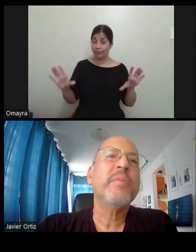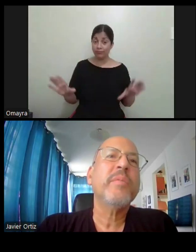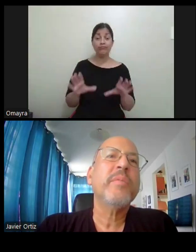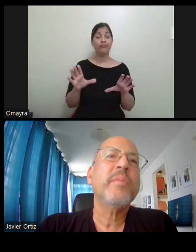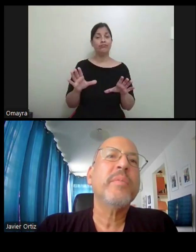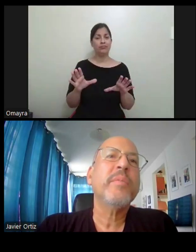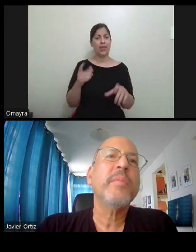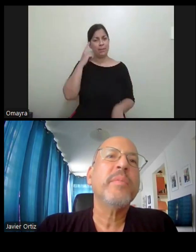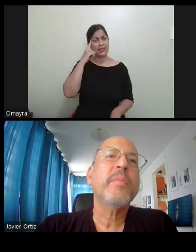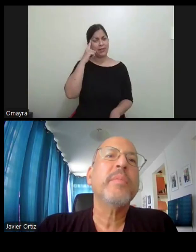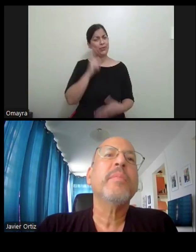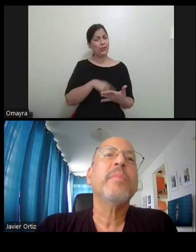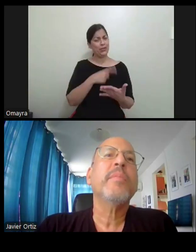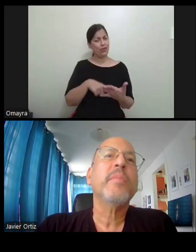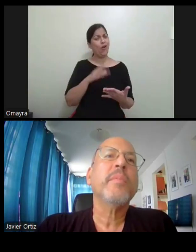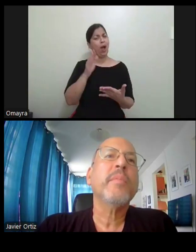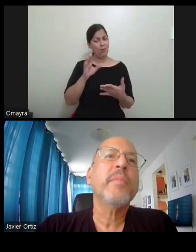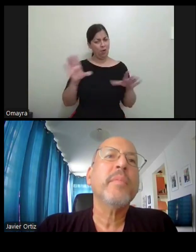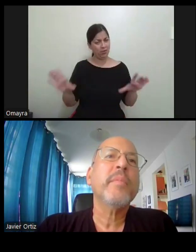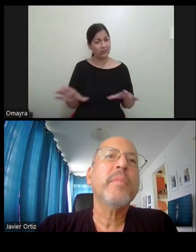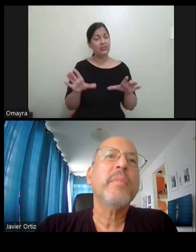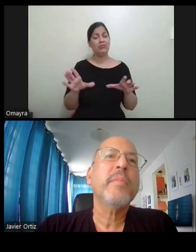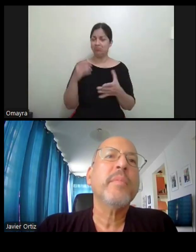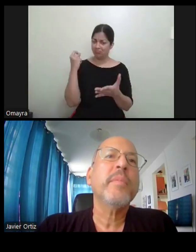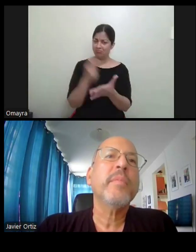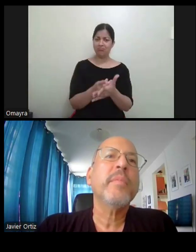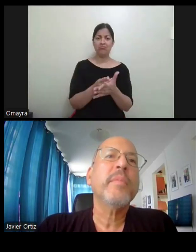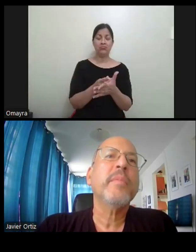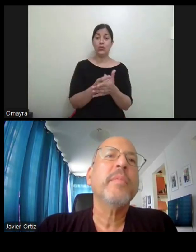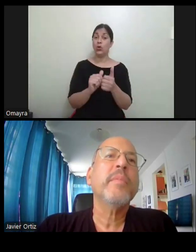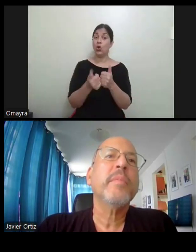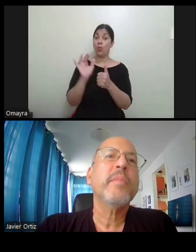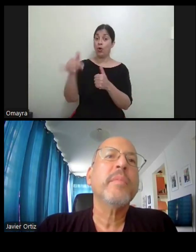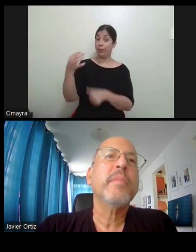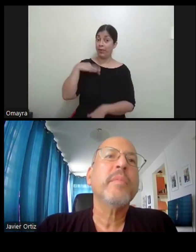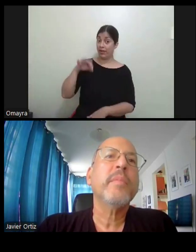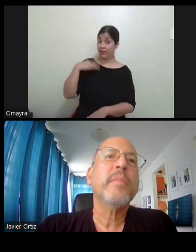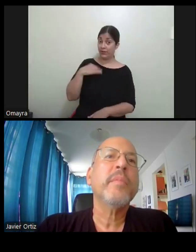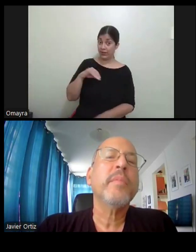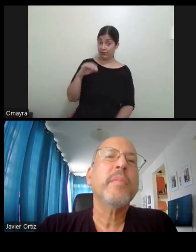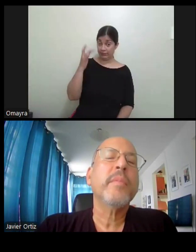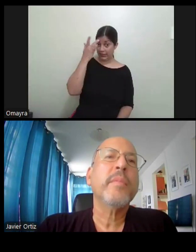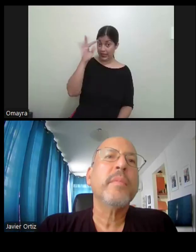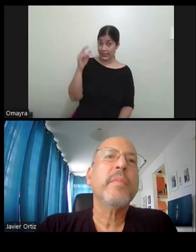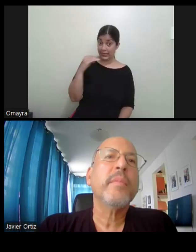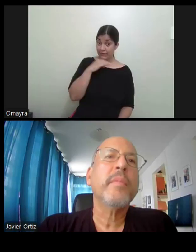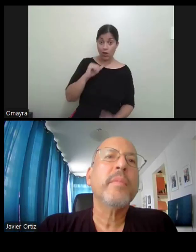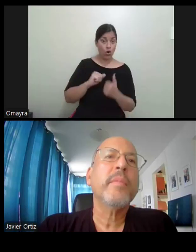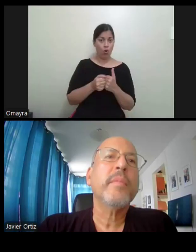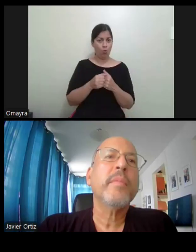pensamiento crítico, vamos a poner en práctica lo que es la validación, cómo nos beneficia la inteligencia artificial, cómo nos